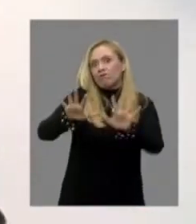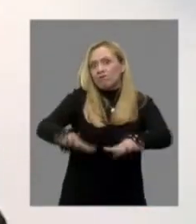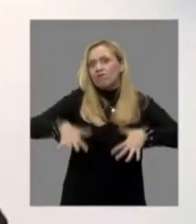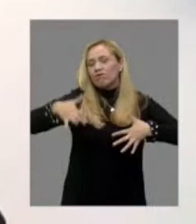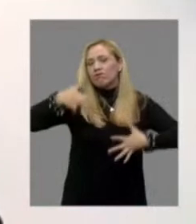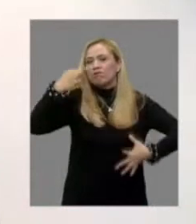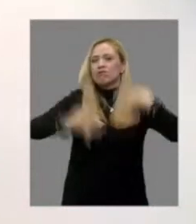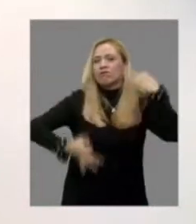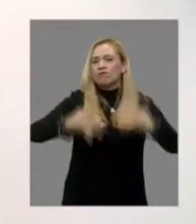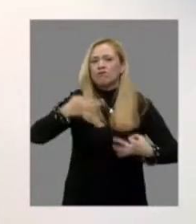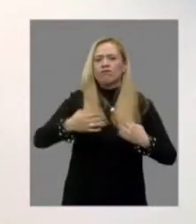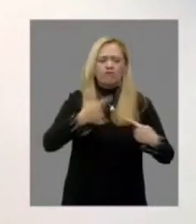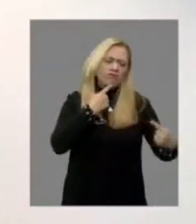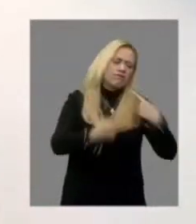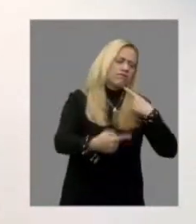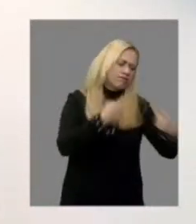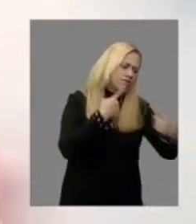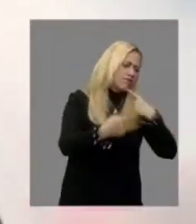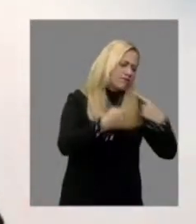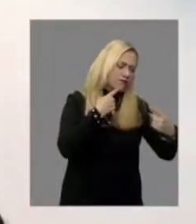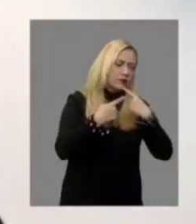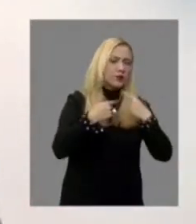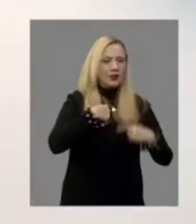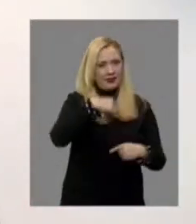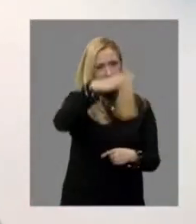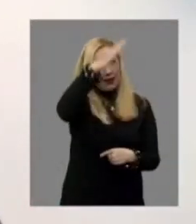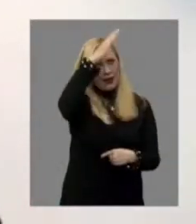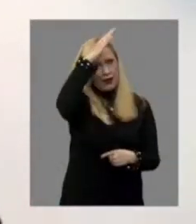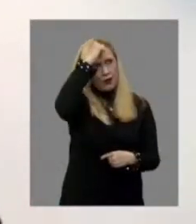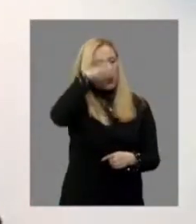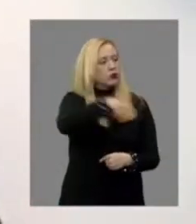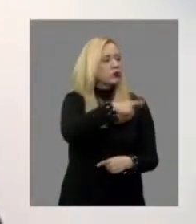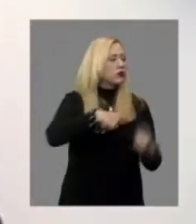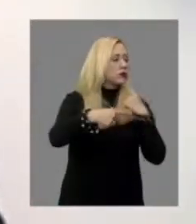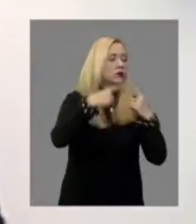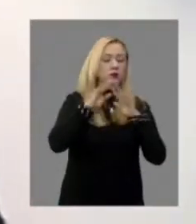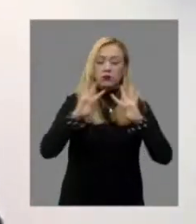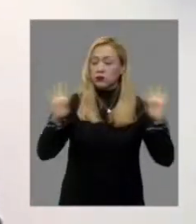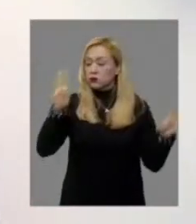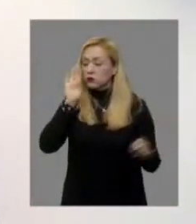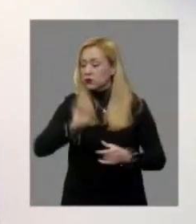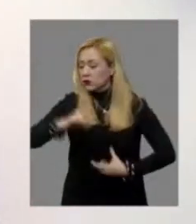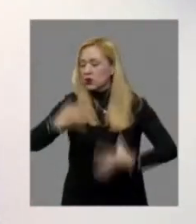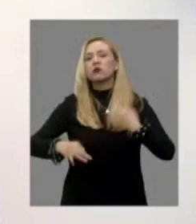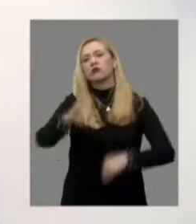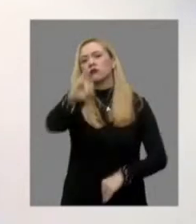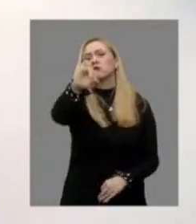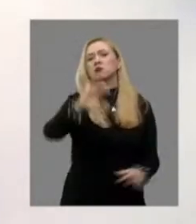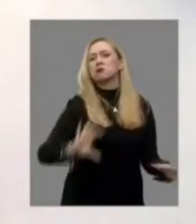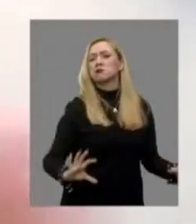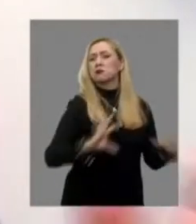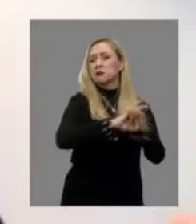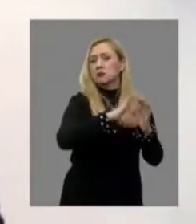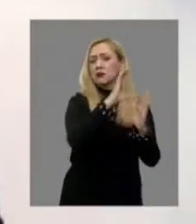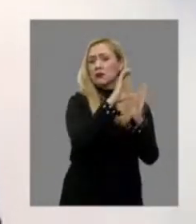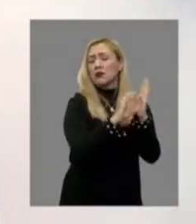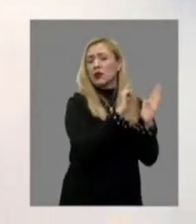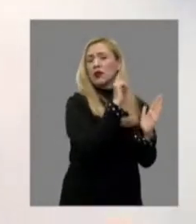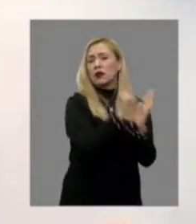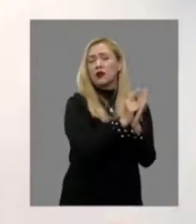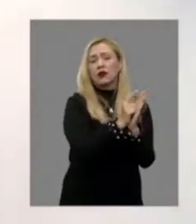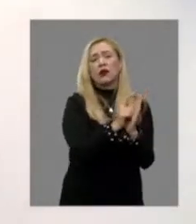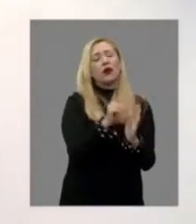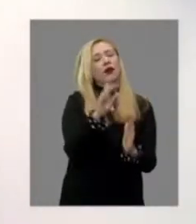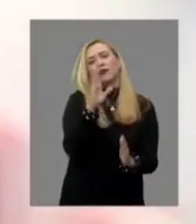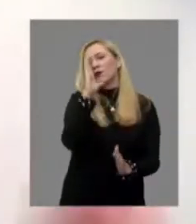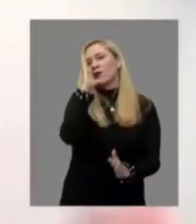te recuerdo que el Pleno decidió que sí era constitucional que no hubiesen dispensas